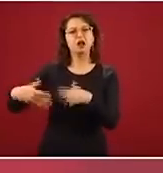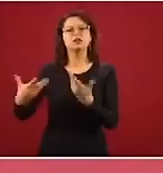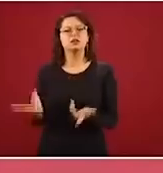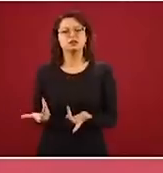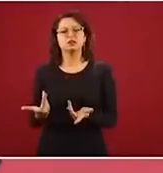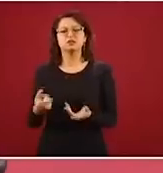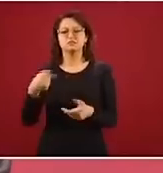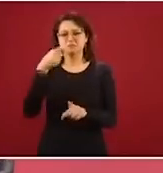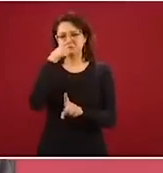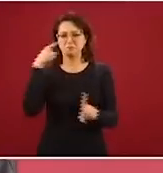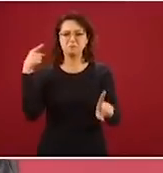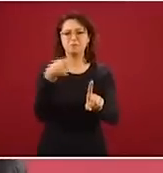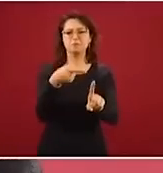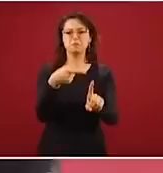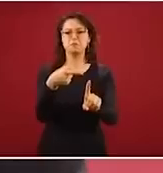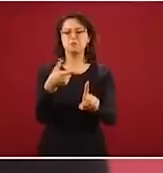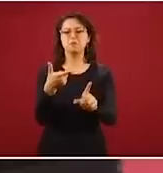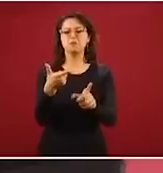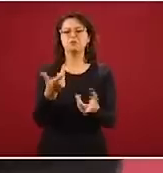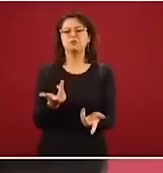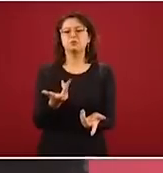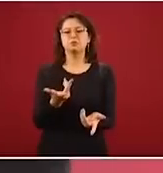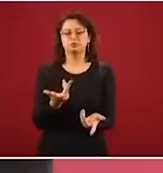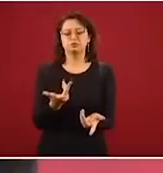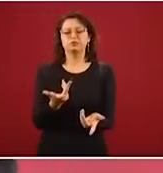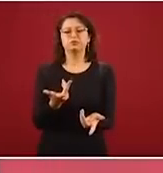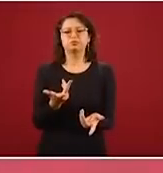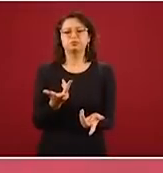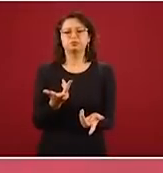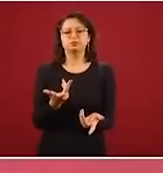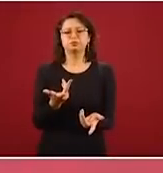estableció lo de